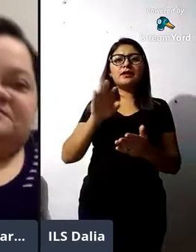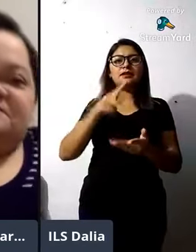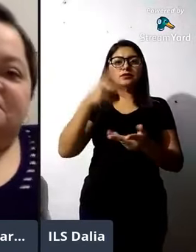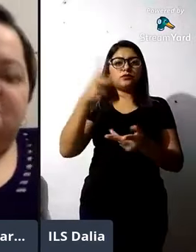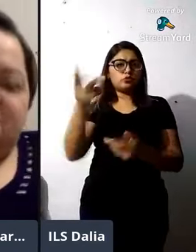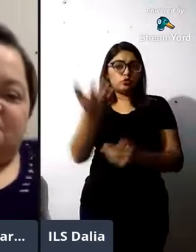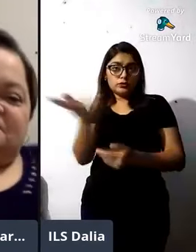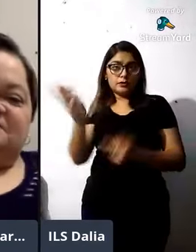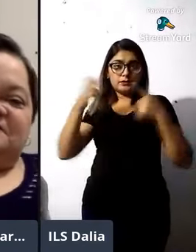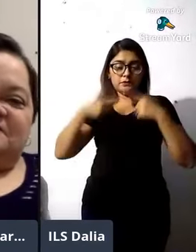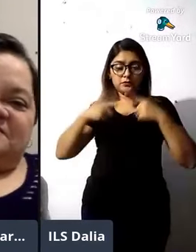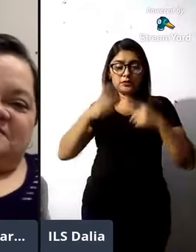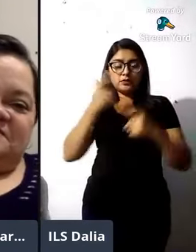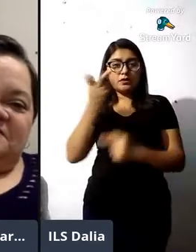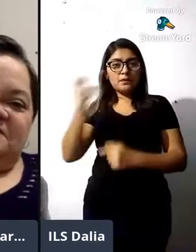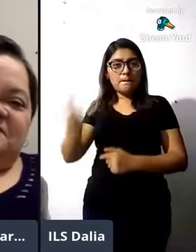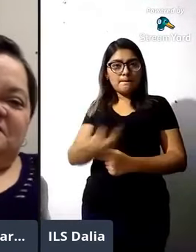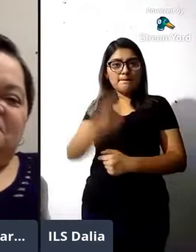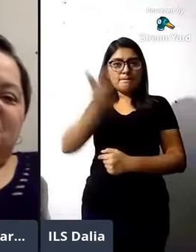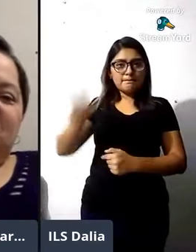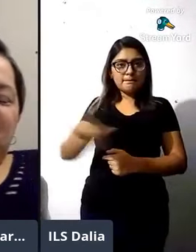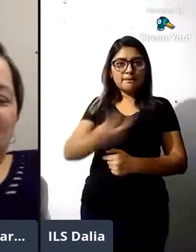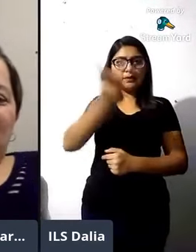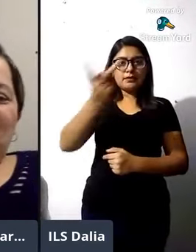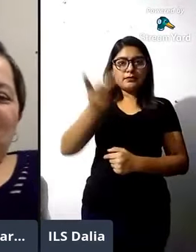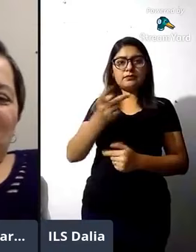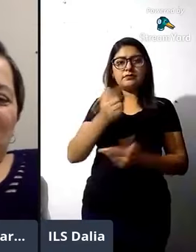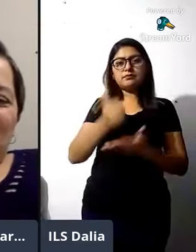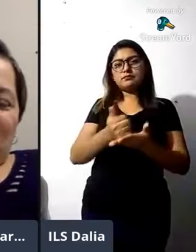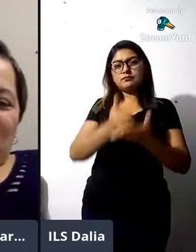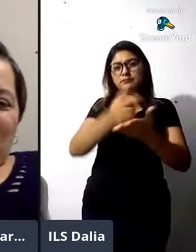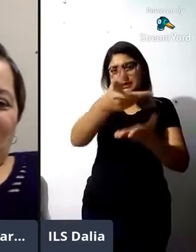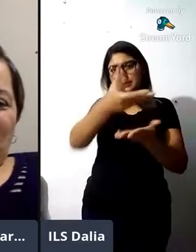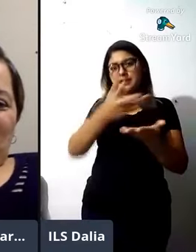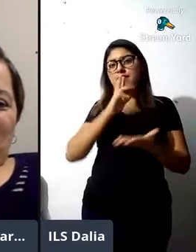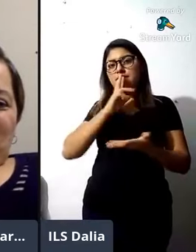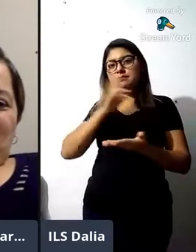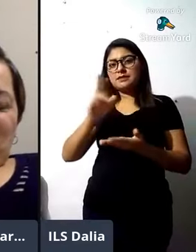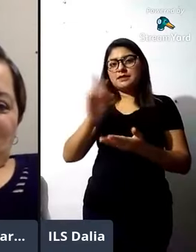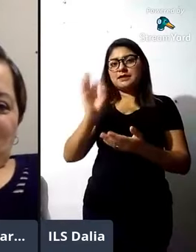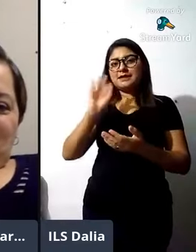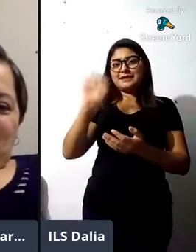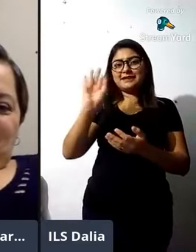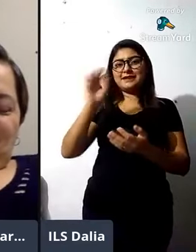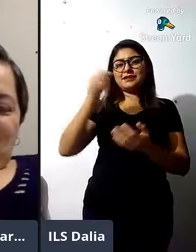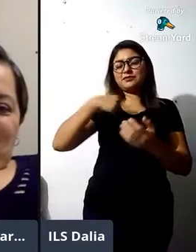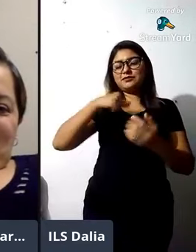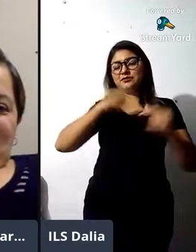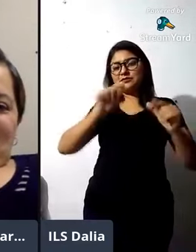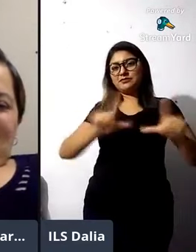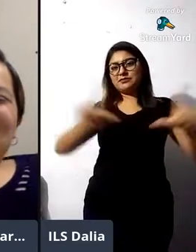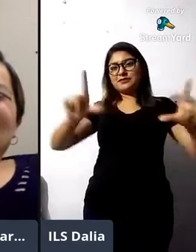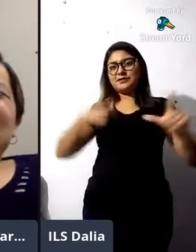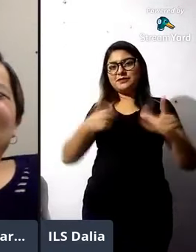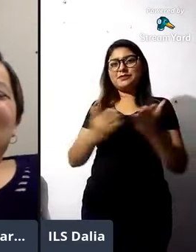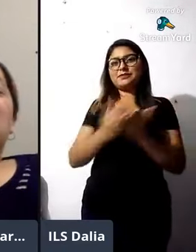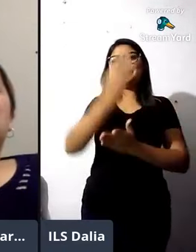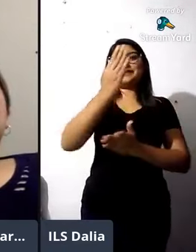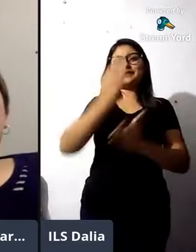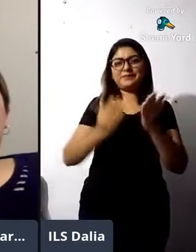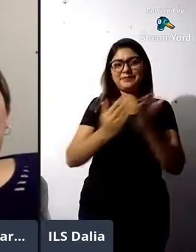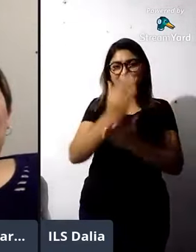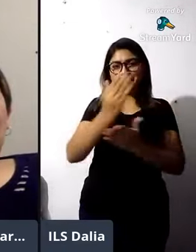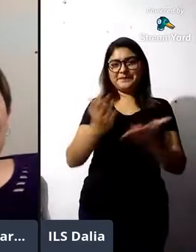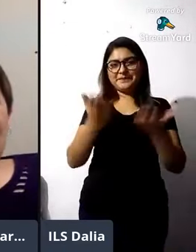todas las preguntas e inquietudes que tenga nuestra audiencia. Entonces estaré apareciendo de manera intermitente. Con